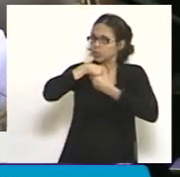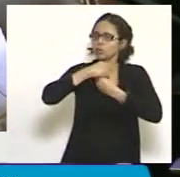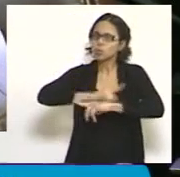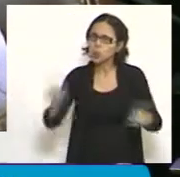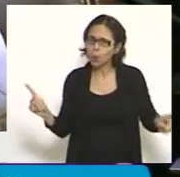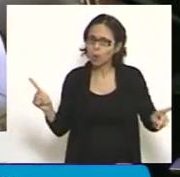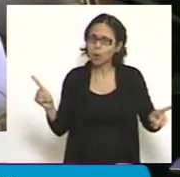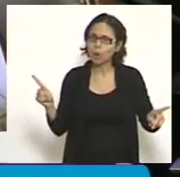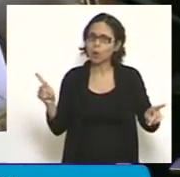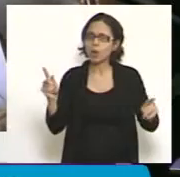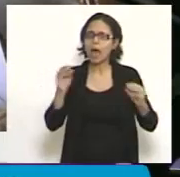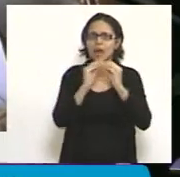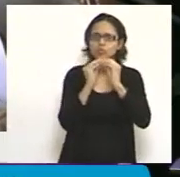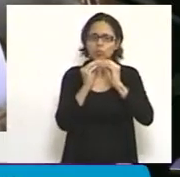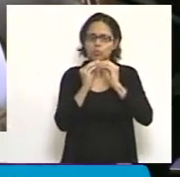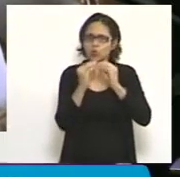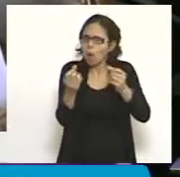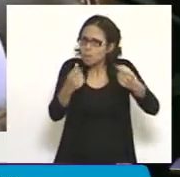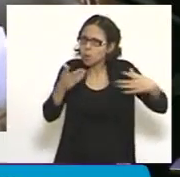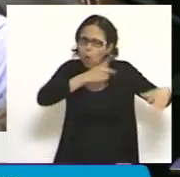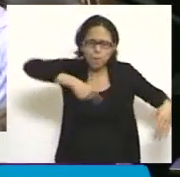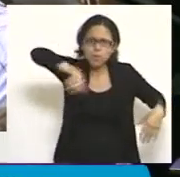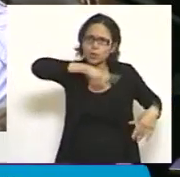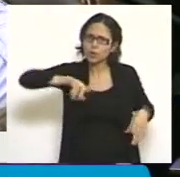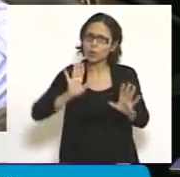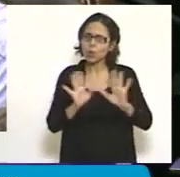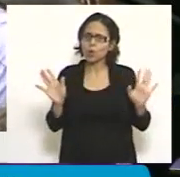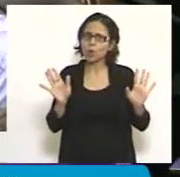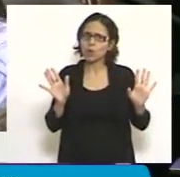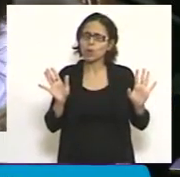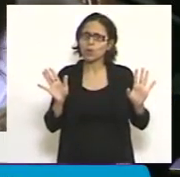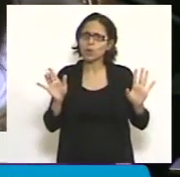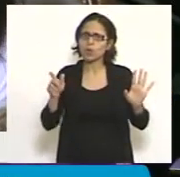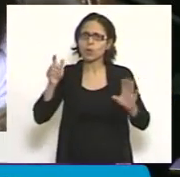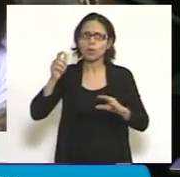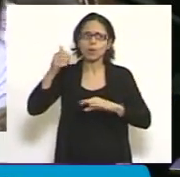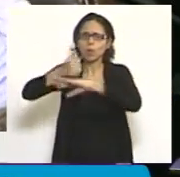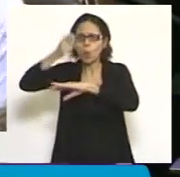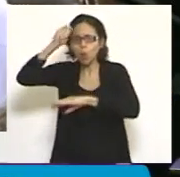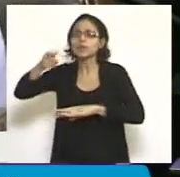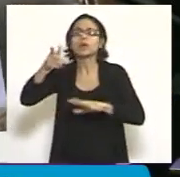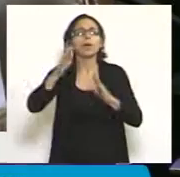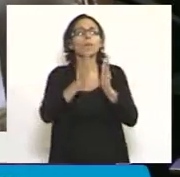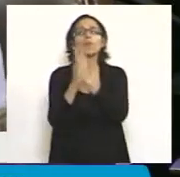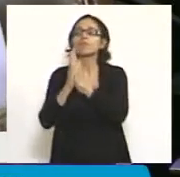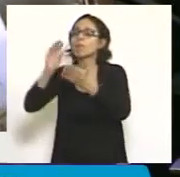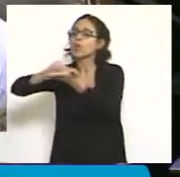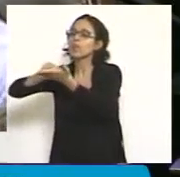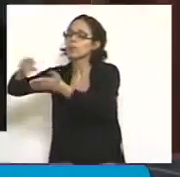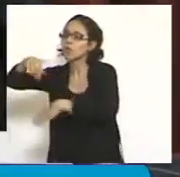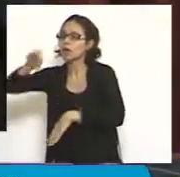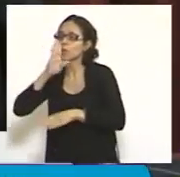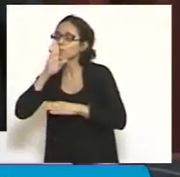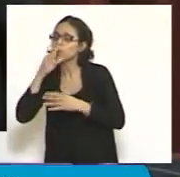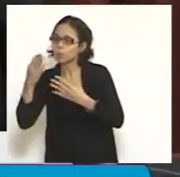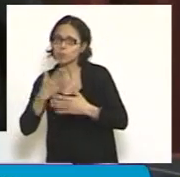En nuestras cuestiones internas y soberanas. Entonces, diputado, si silencio, por estamos favor.